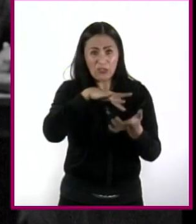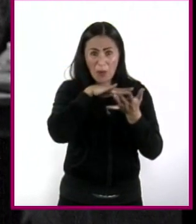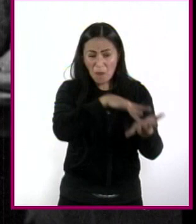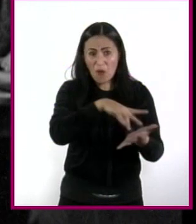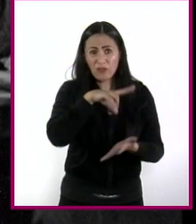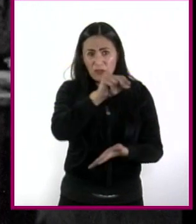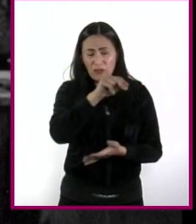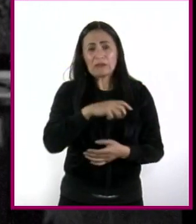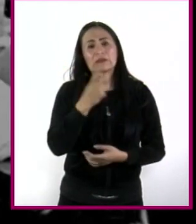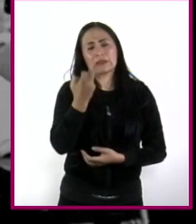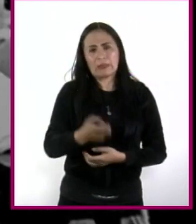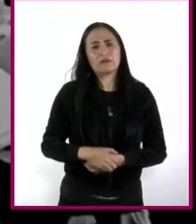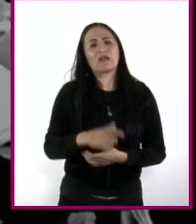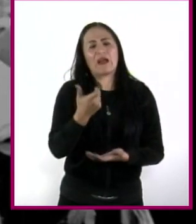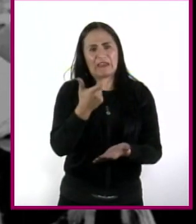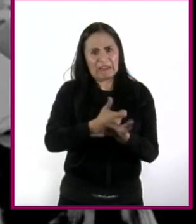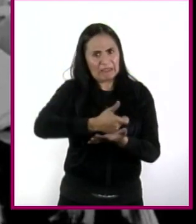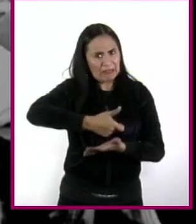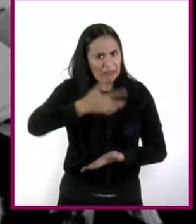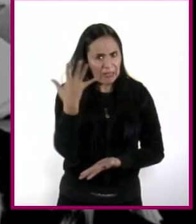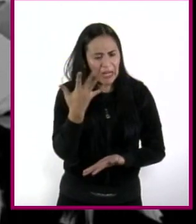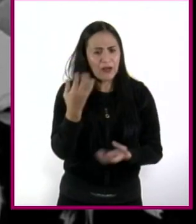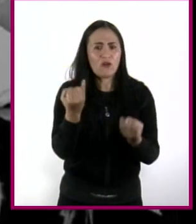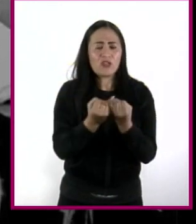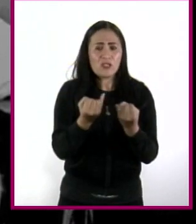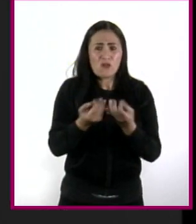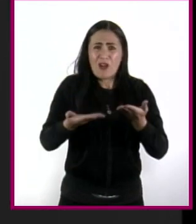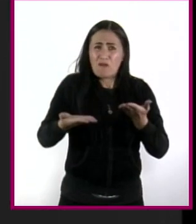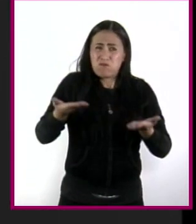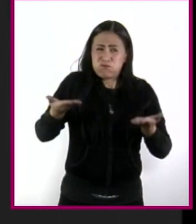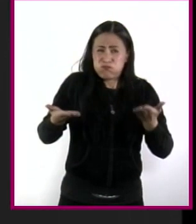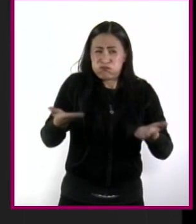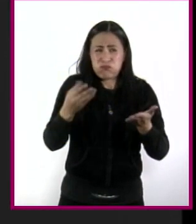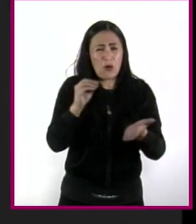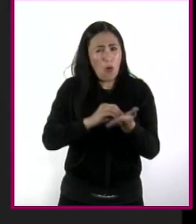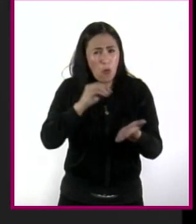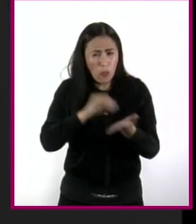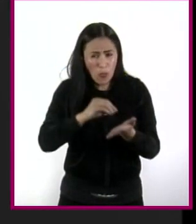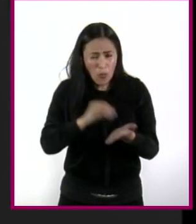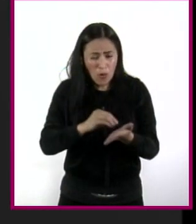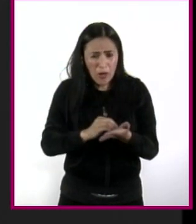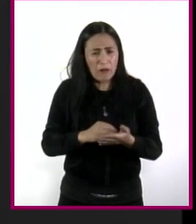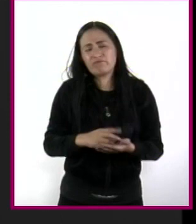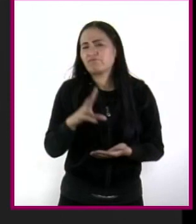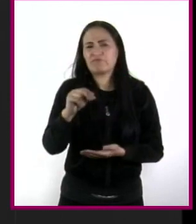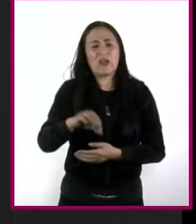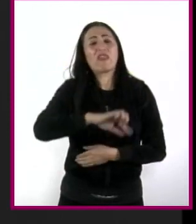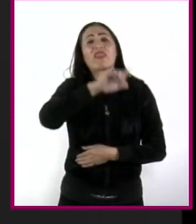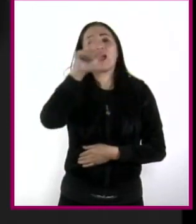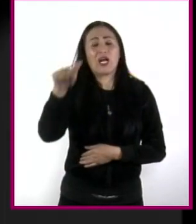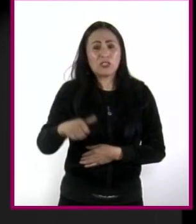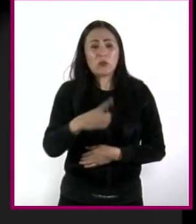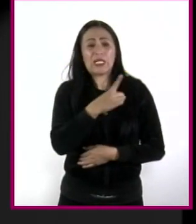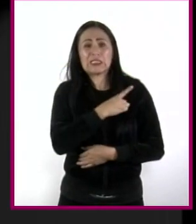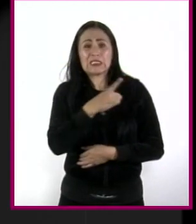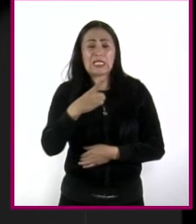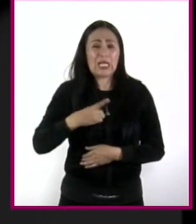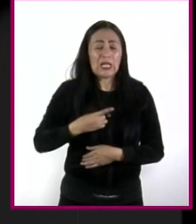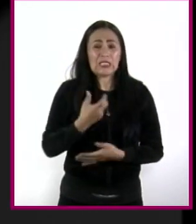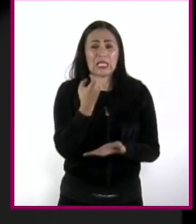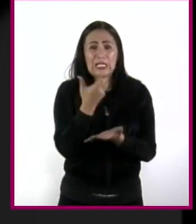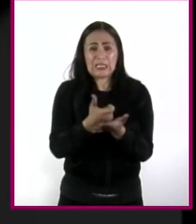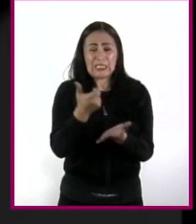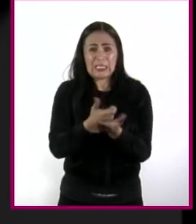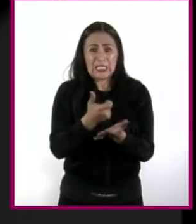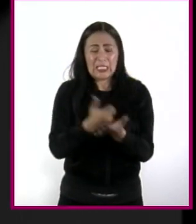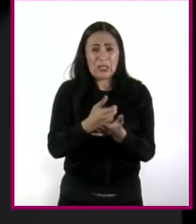que resultaba caro e incluso insostenible, y que el esquema de endeudamiento terminaba por debilitar